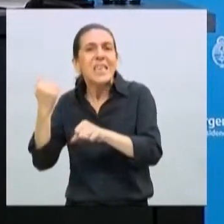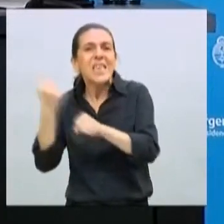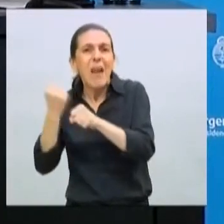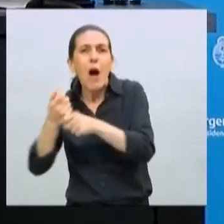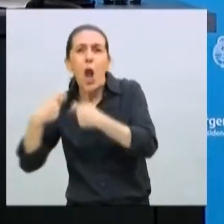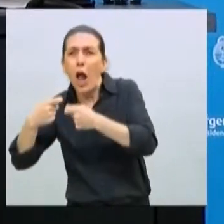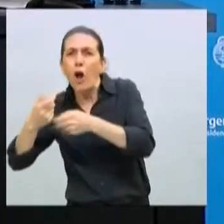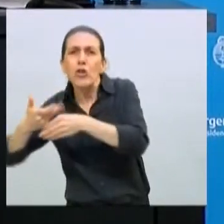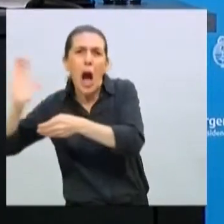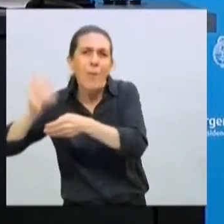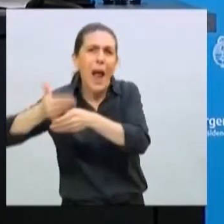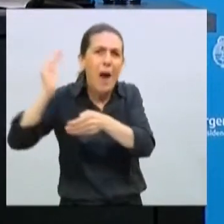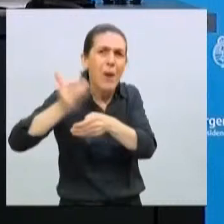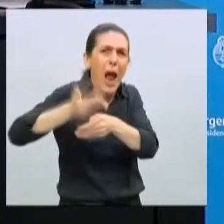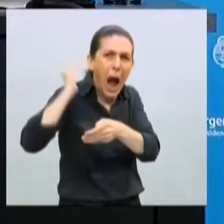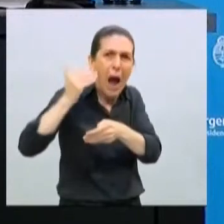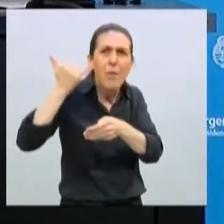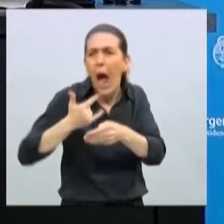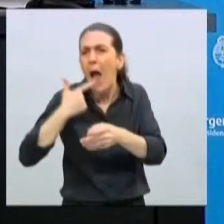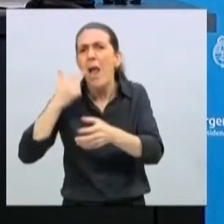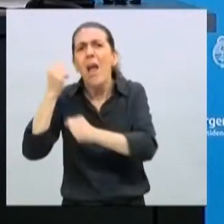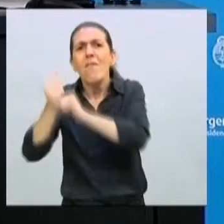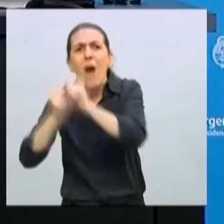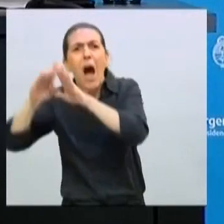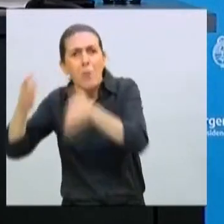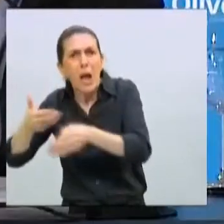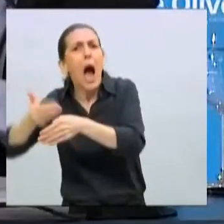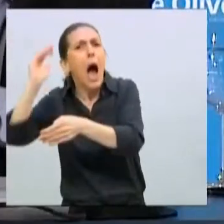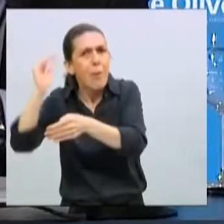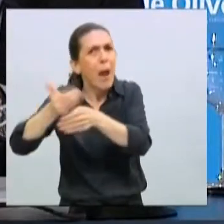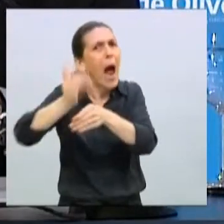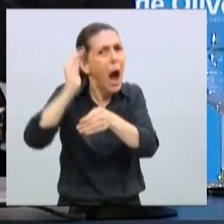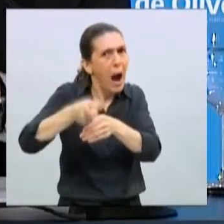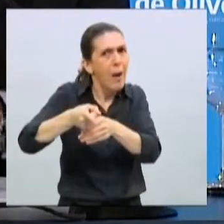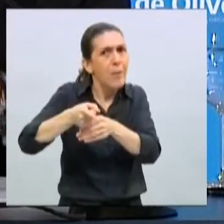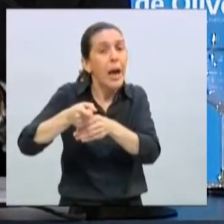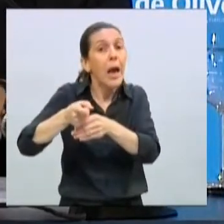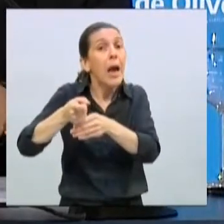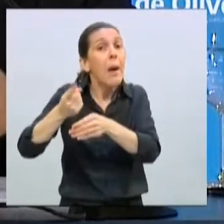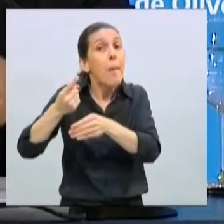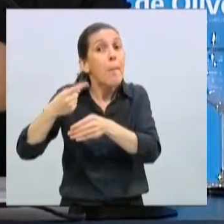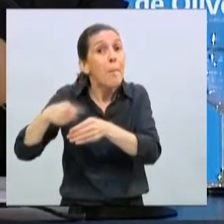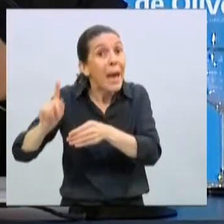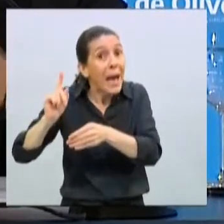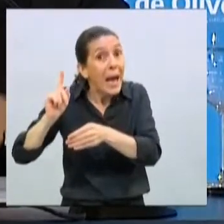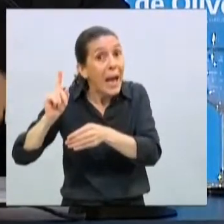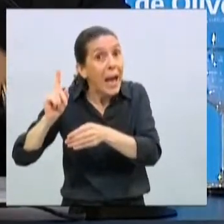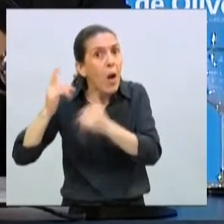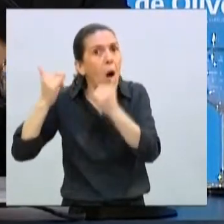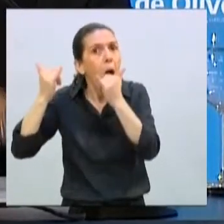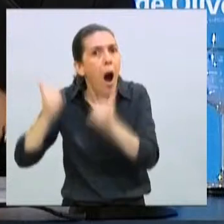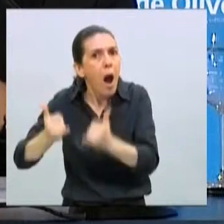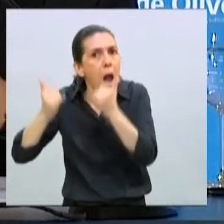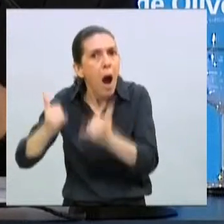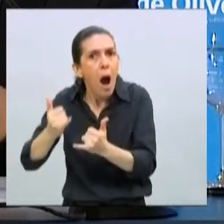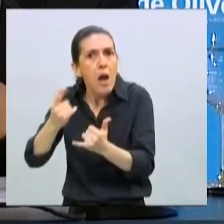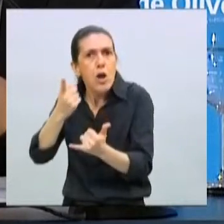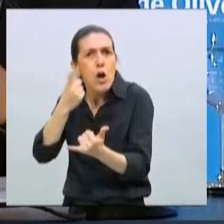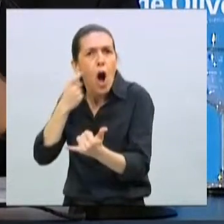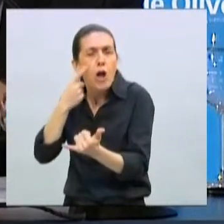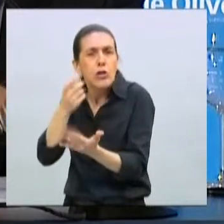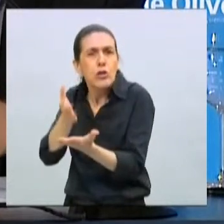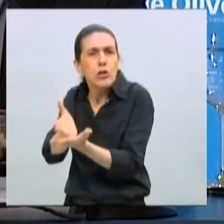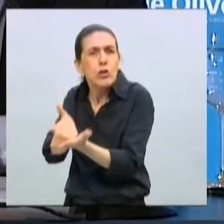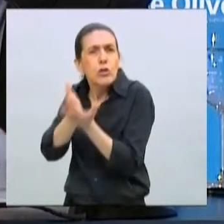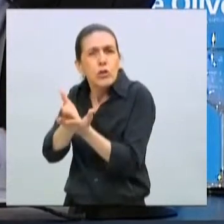comerciales, se han autorizado actividades productivas, se han autorizado, pero se ha mantenido un estricto control